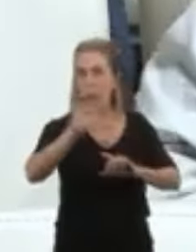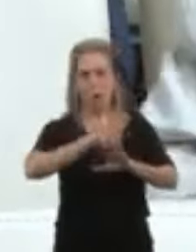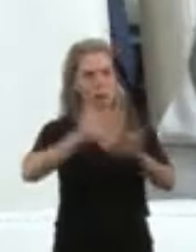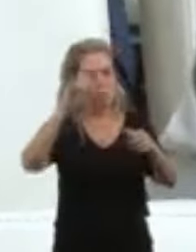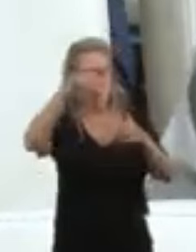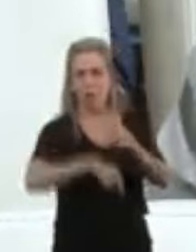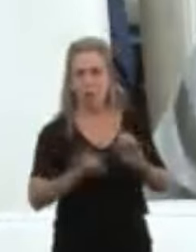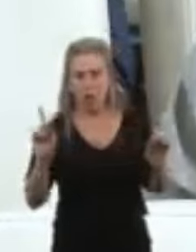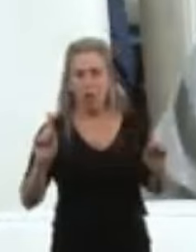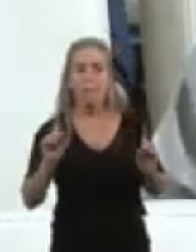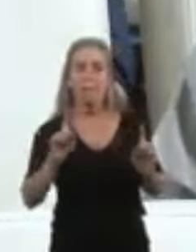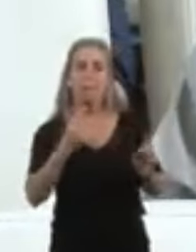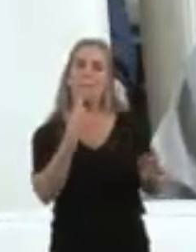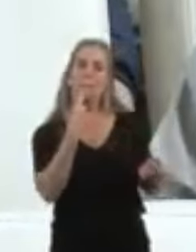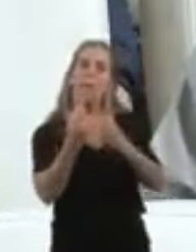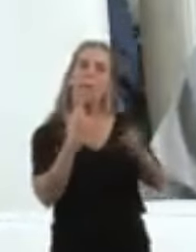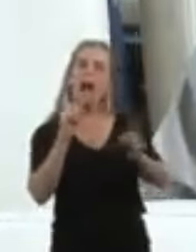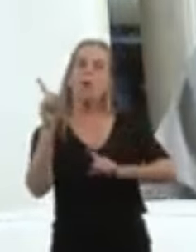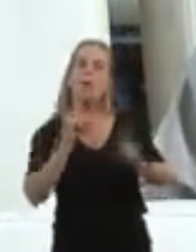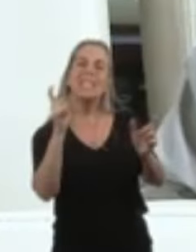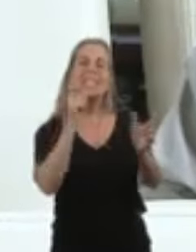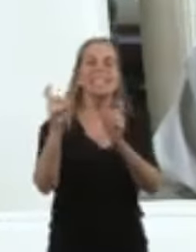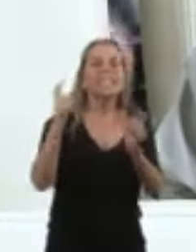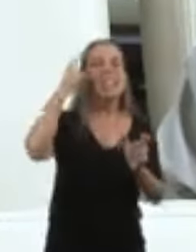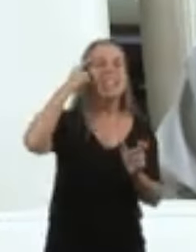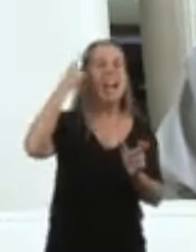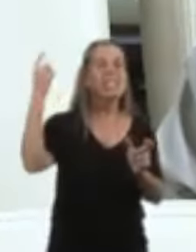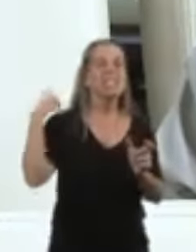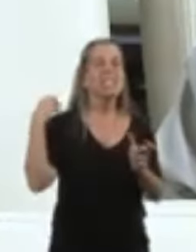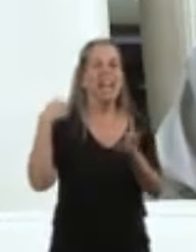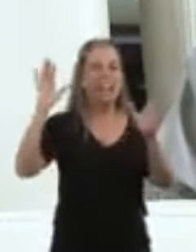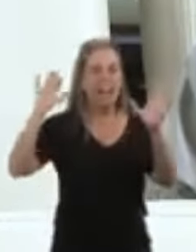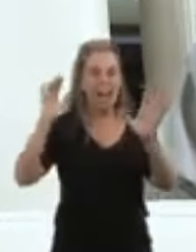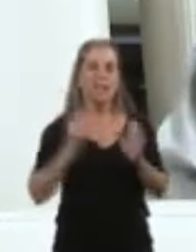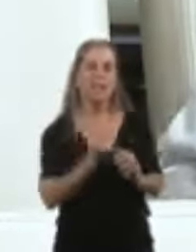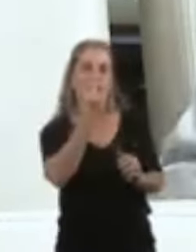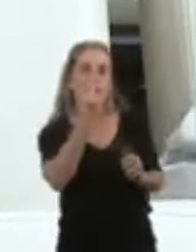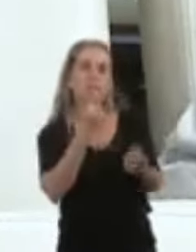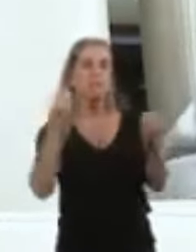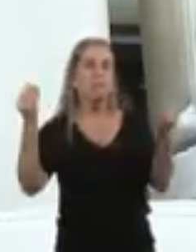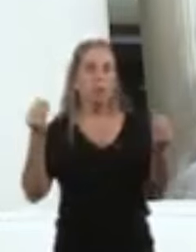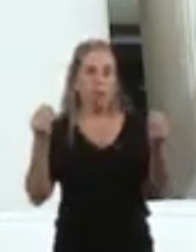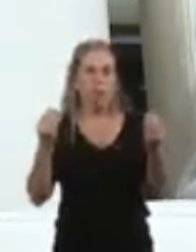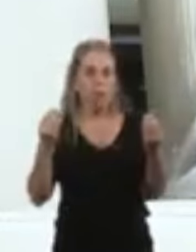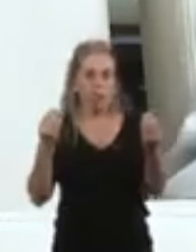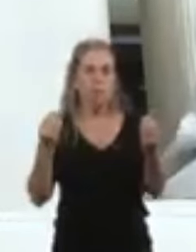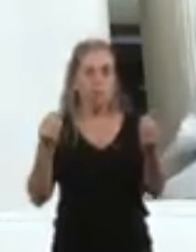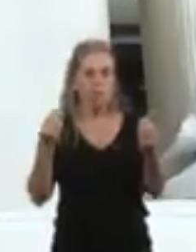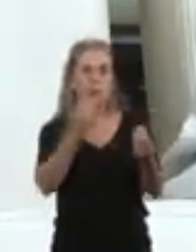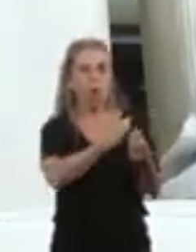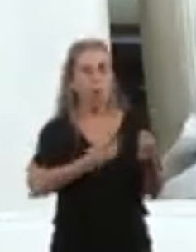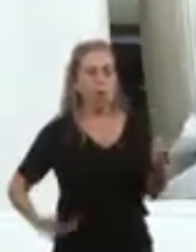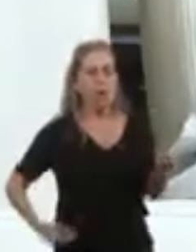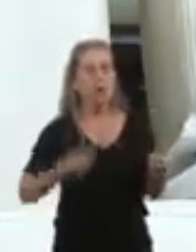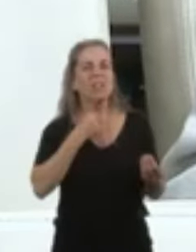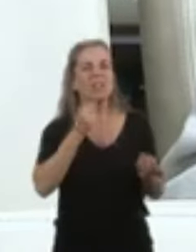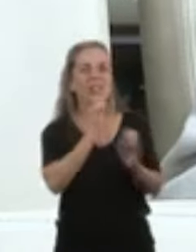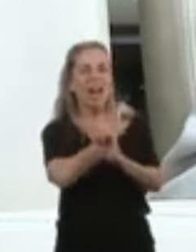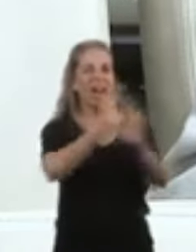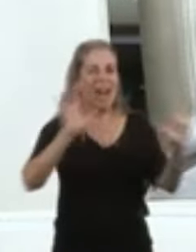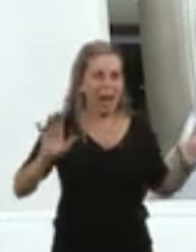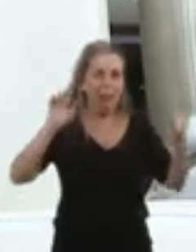supuesto pero sí en algunos conceptos generales uno en carácter de servicio Por más que intentó el gobierno sería aclarar